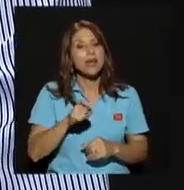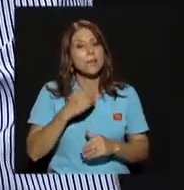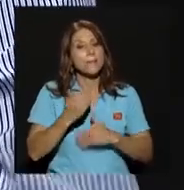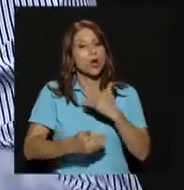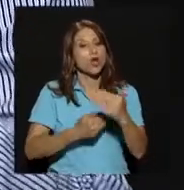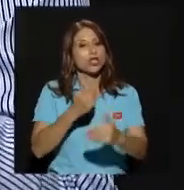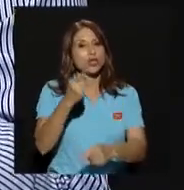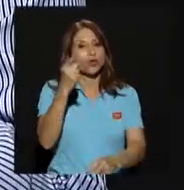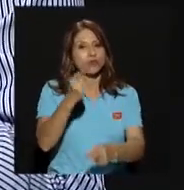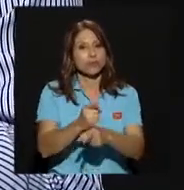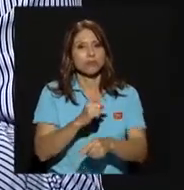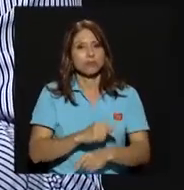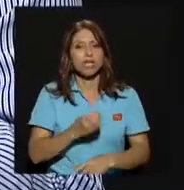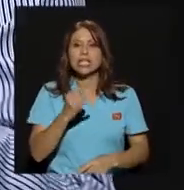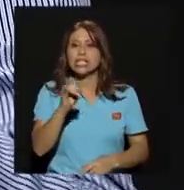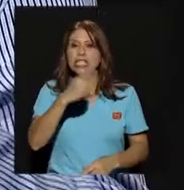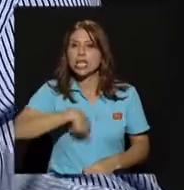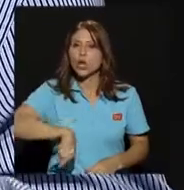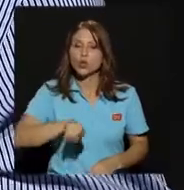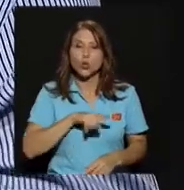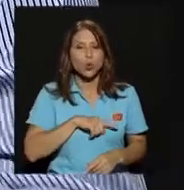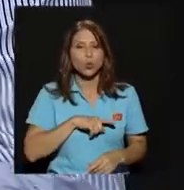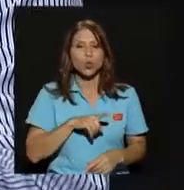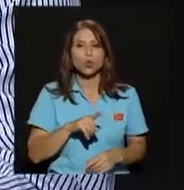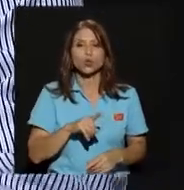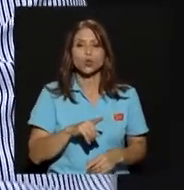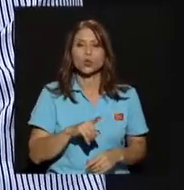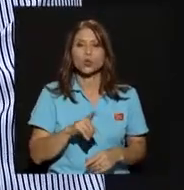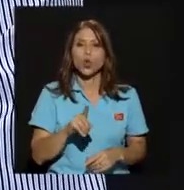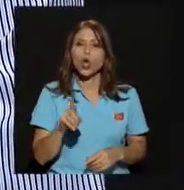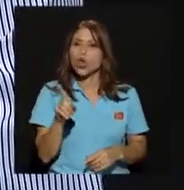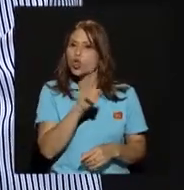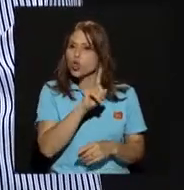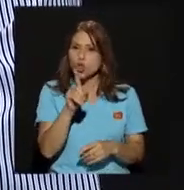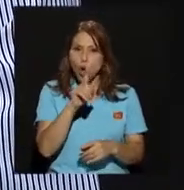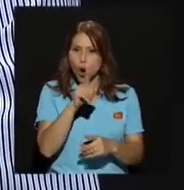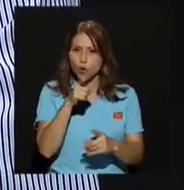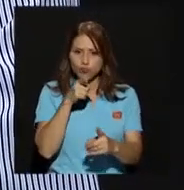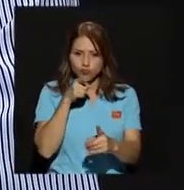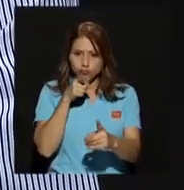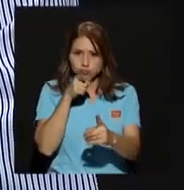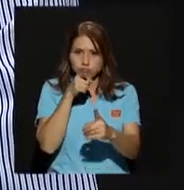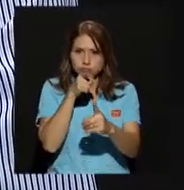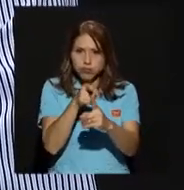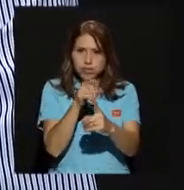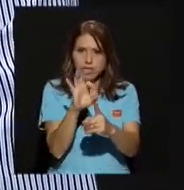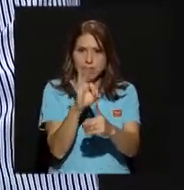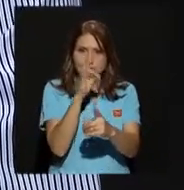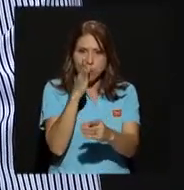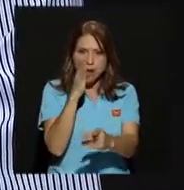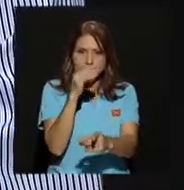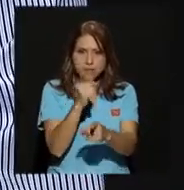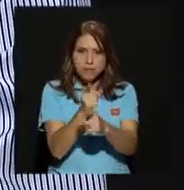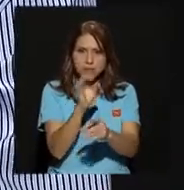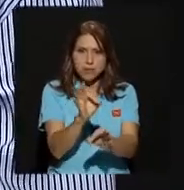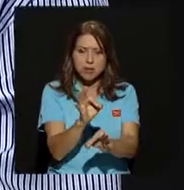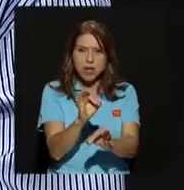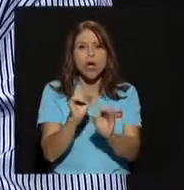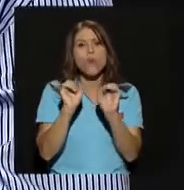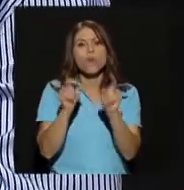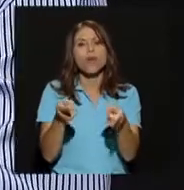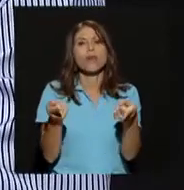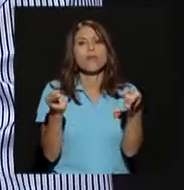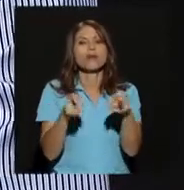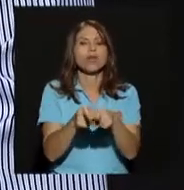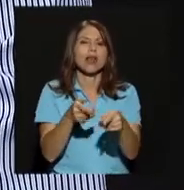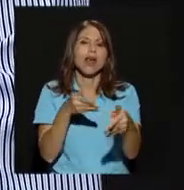Si nosotros no vamos dentro de esa línea, lo que podemos causar son